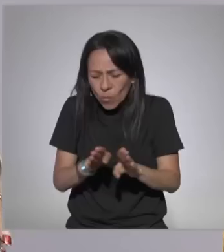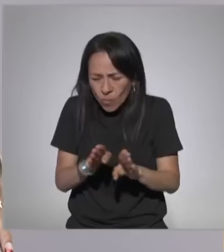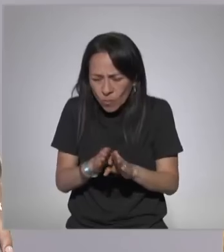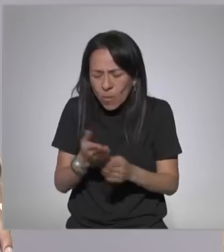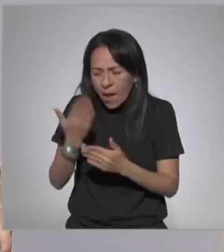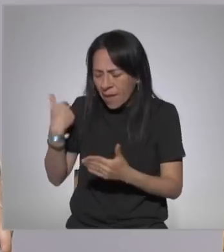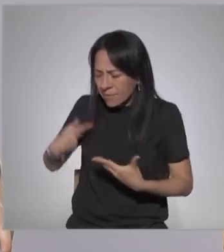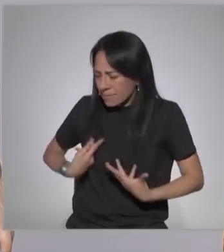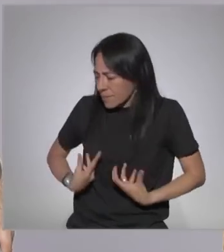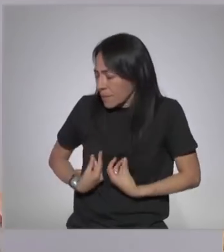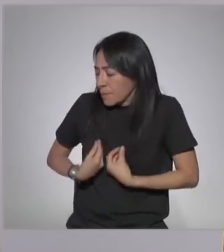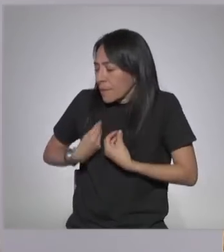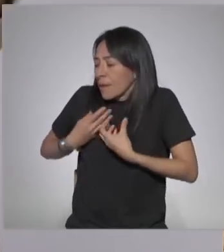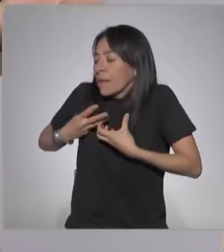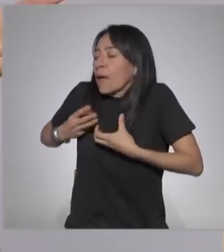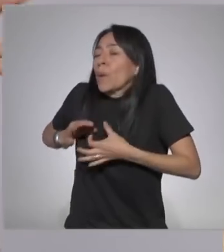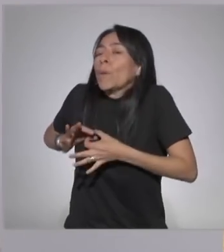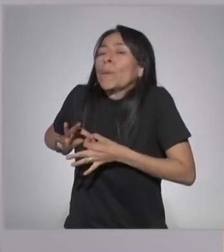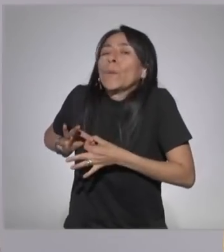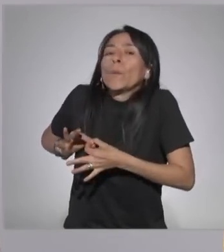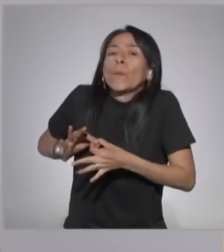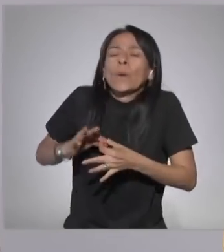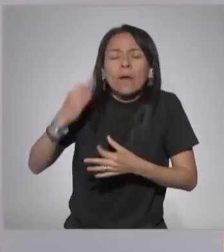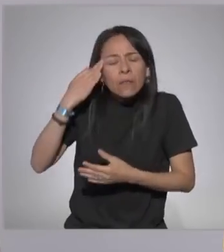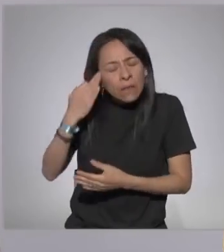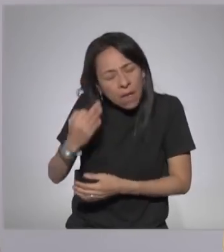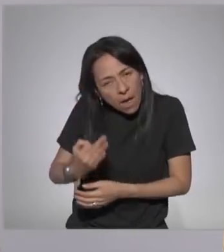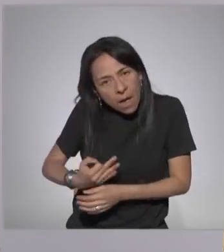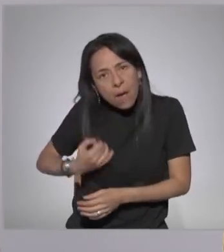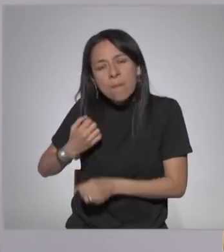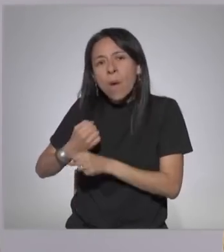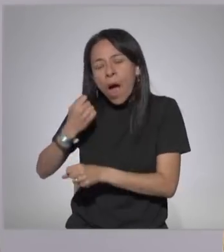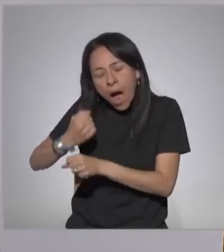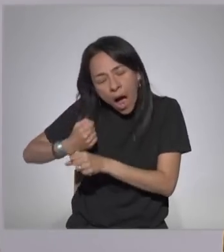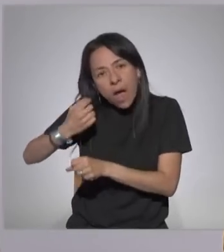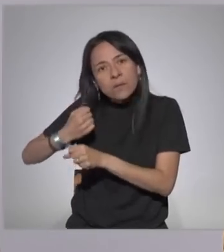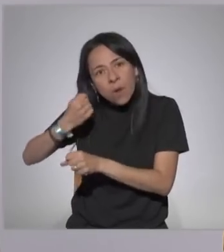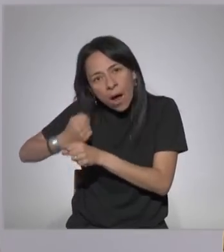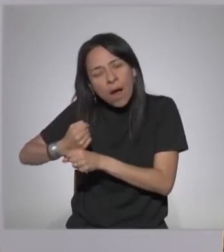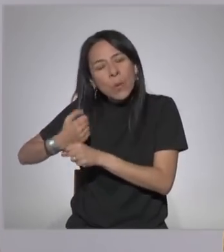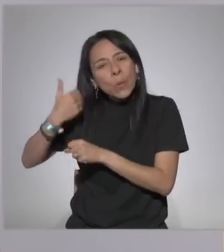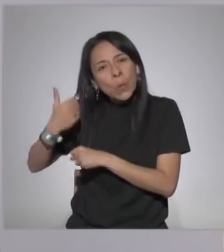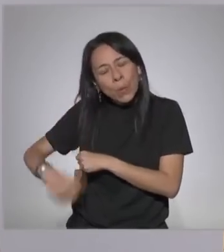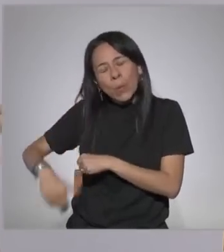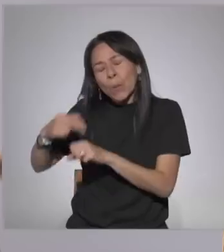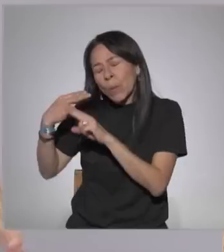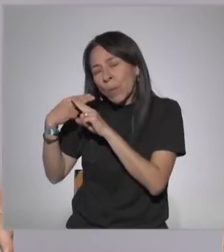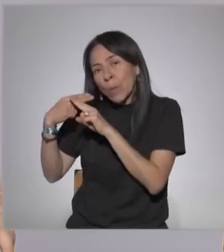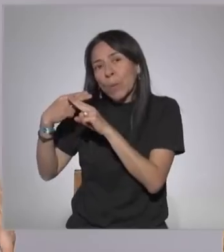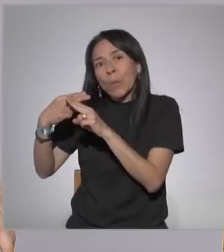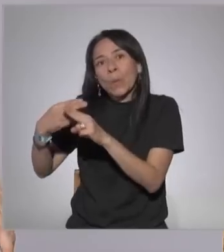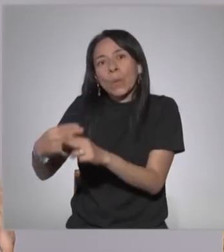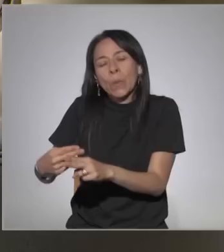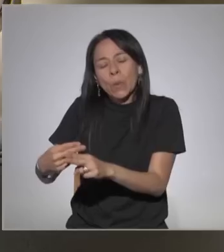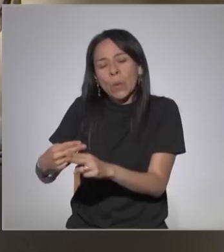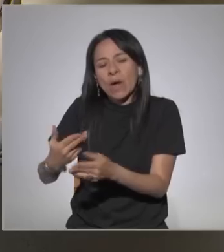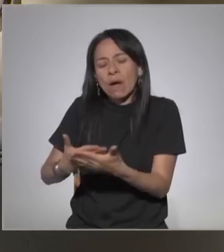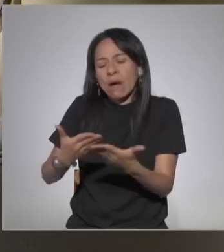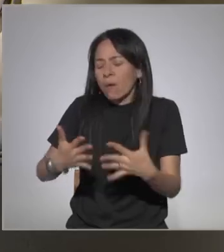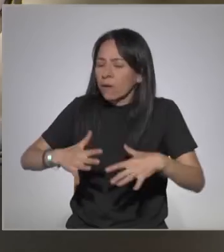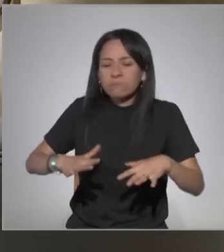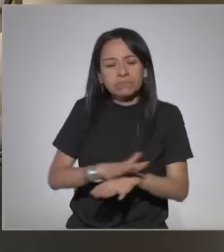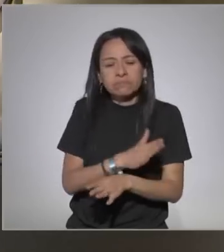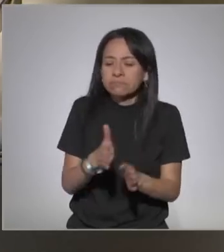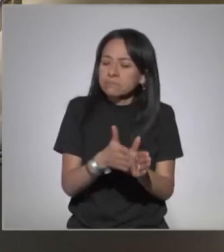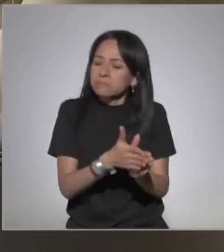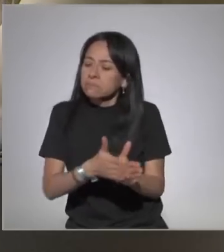él dice eso, bueno, fueron muchos años, pero es un momento de vida y que bueno, no sé cuánta me queda a mí, pero tengo que